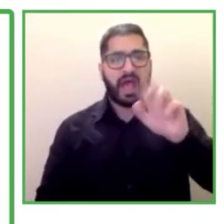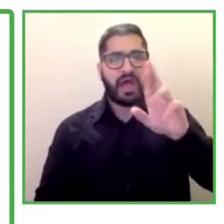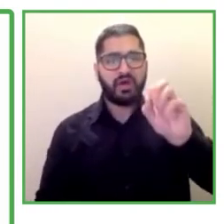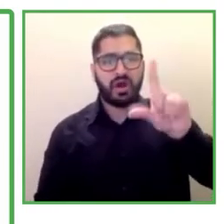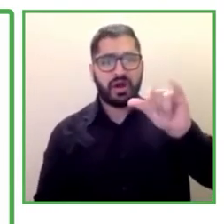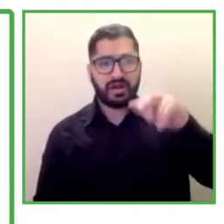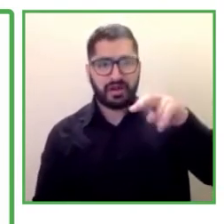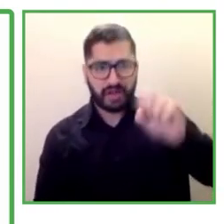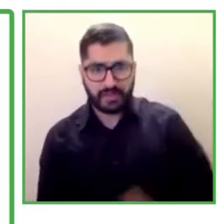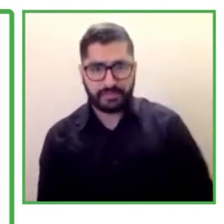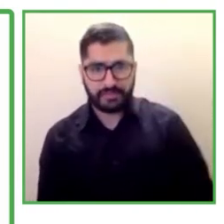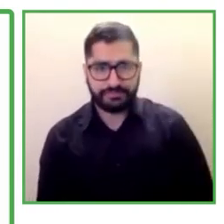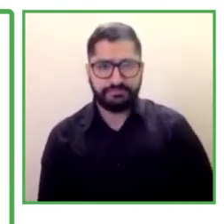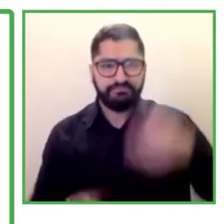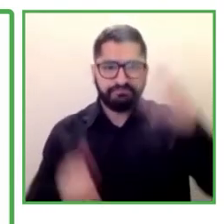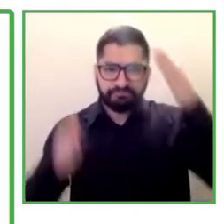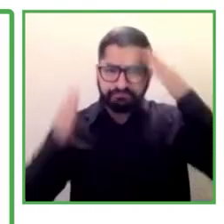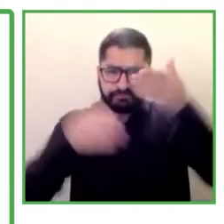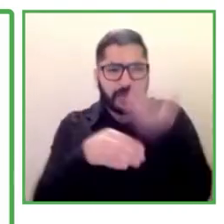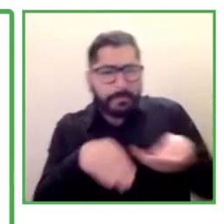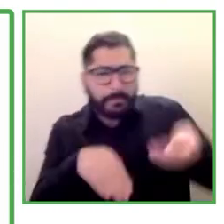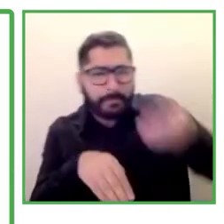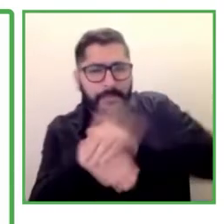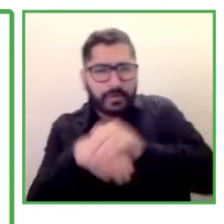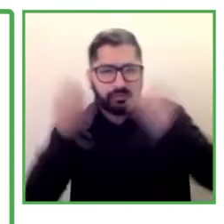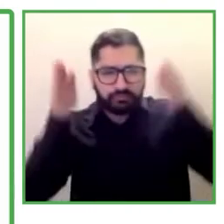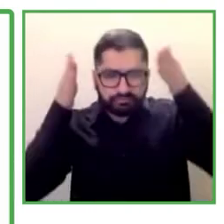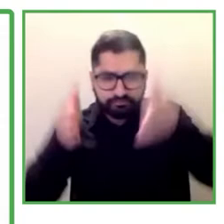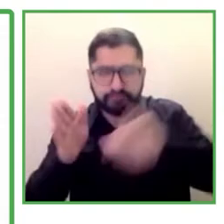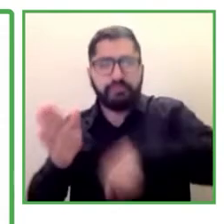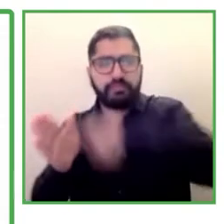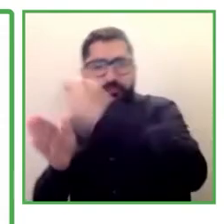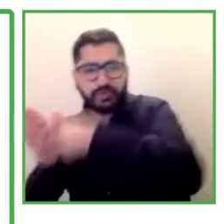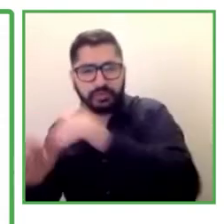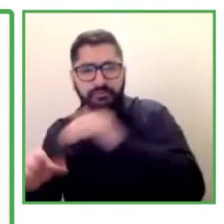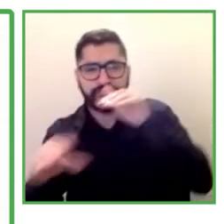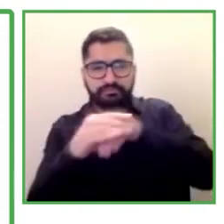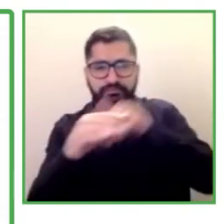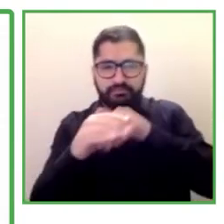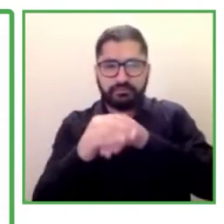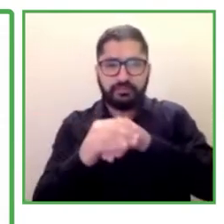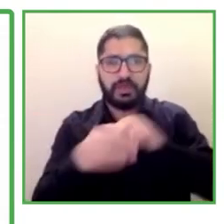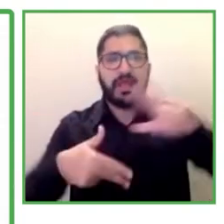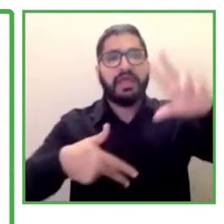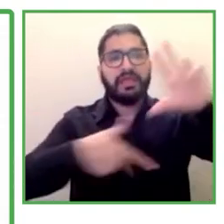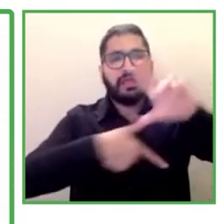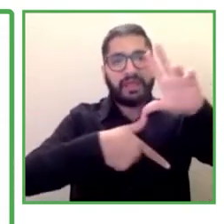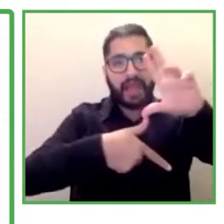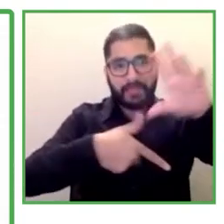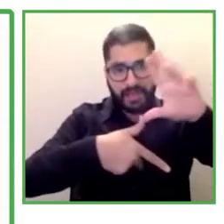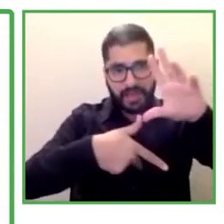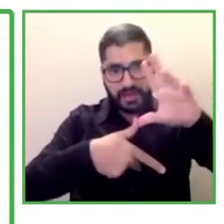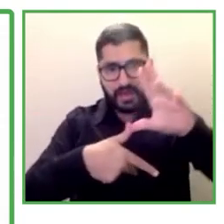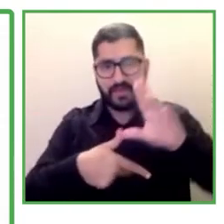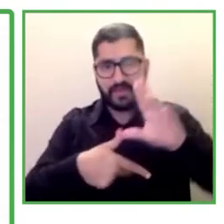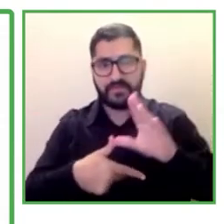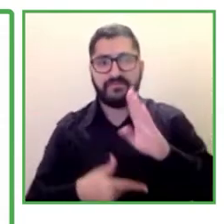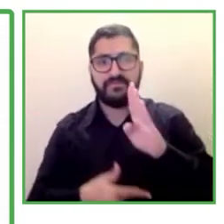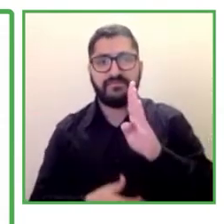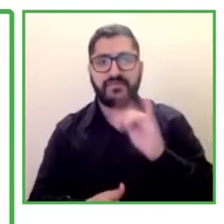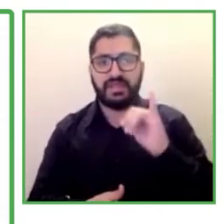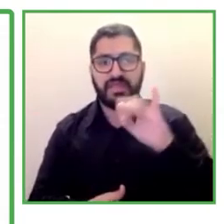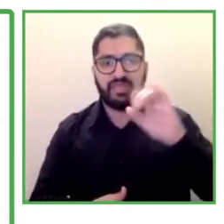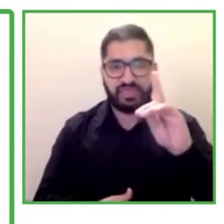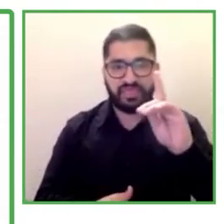Banco Interamericano de Desarrollo, BITLAB. La misión de BITLAB es identificar formas innovadoras para poder acelerar